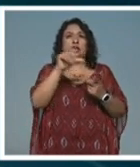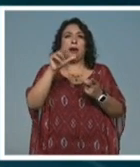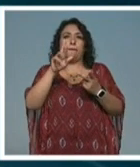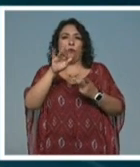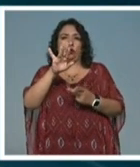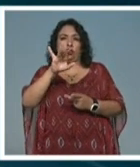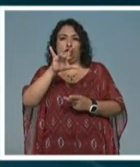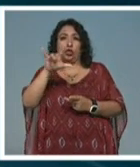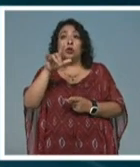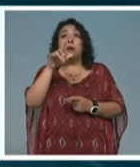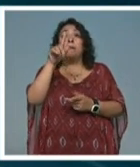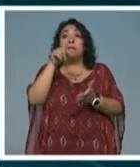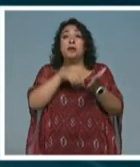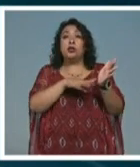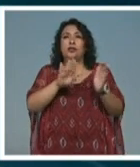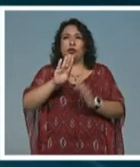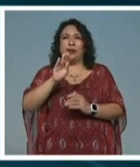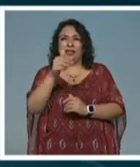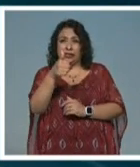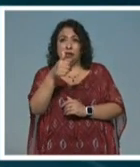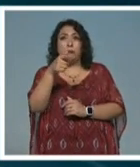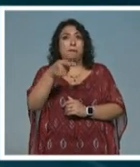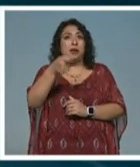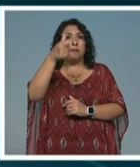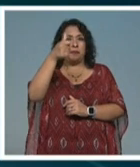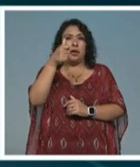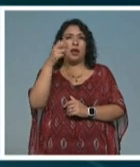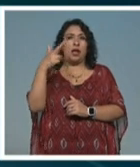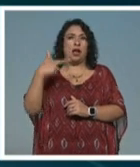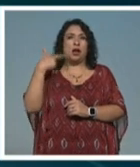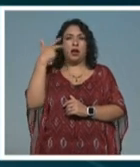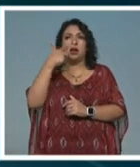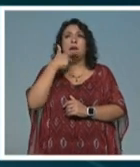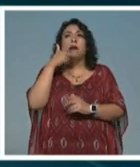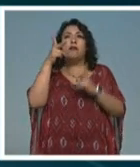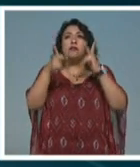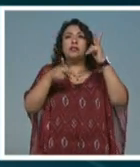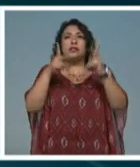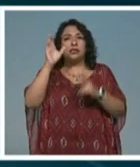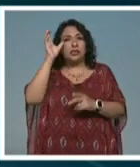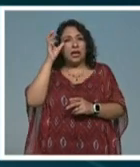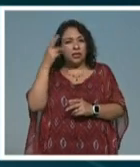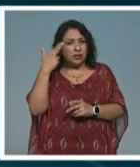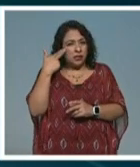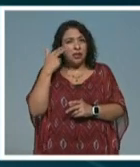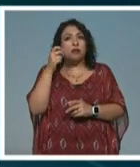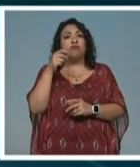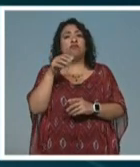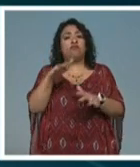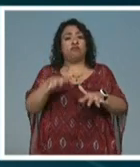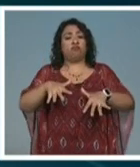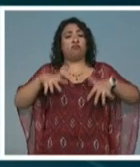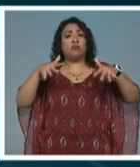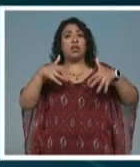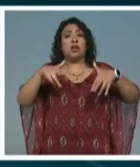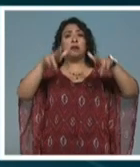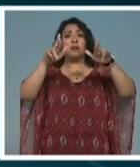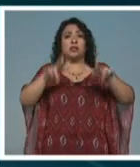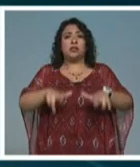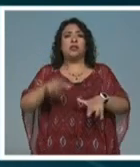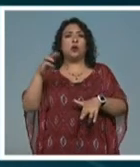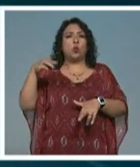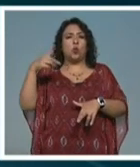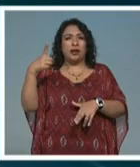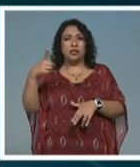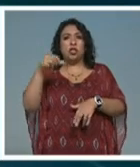Johnson. En 1996 fue la primera monarca británica en visitar China y en dirigirse a la Cámara de Representantes en